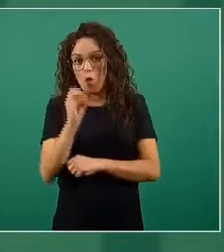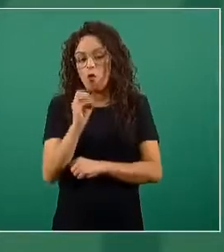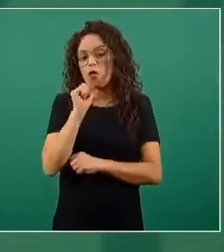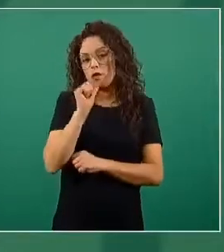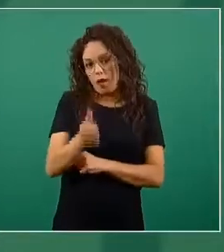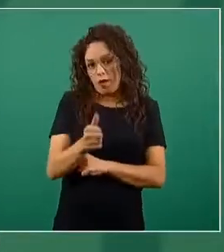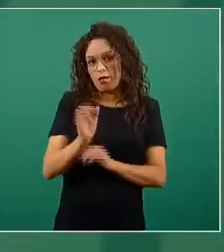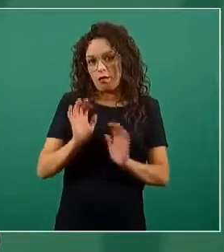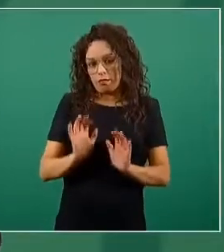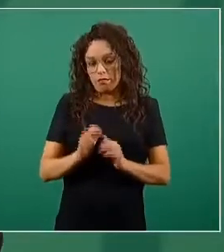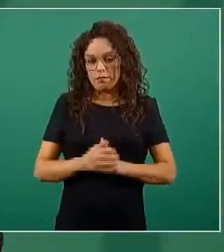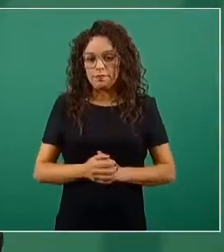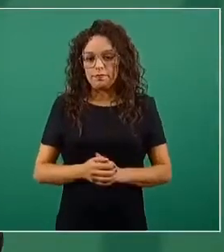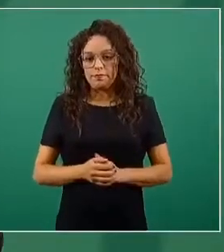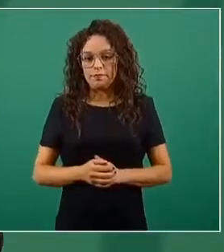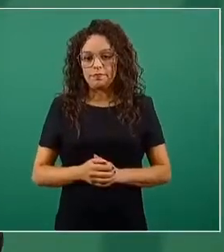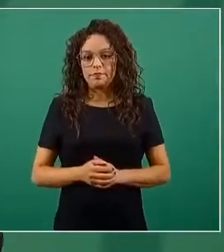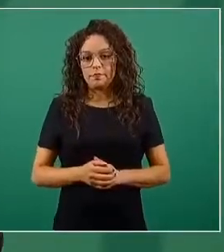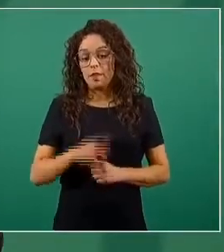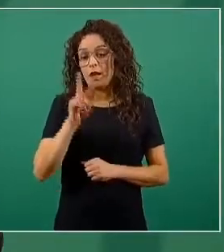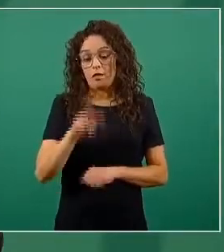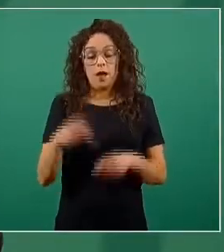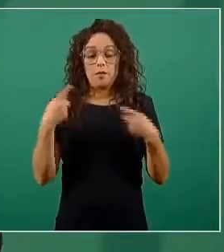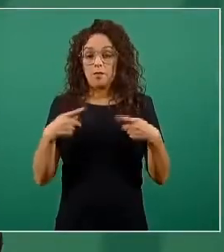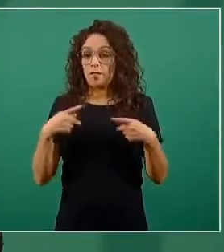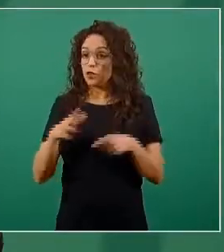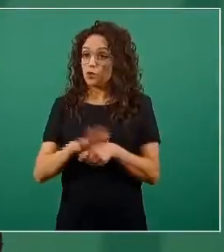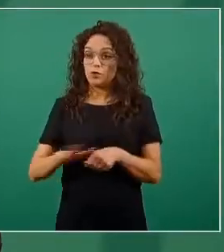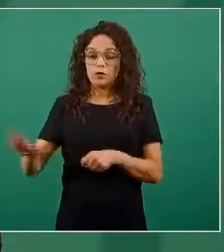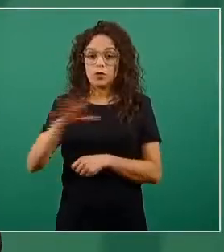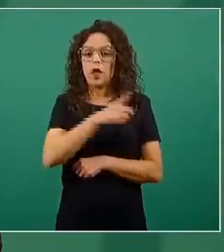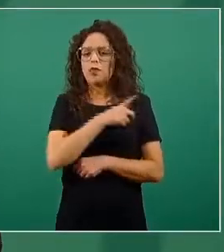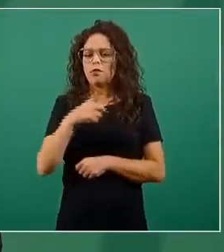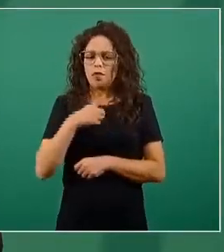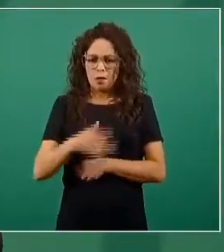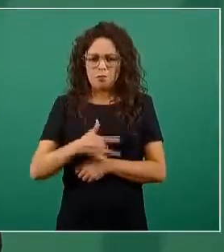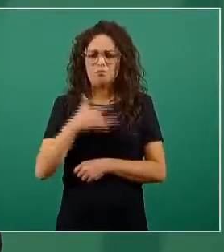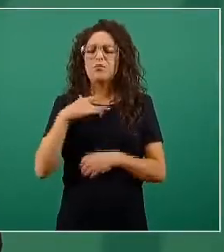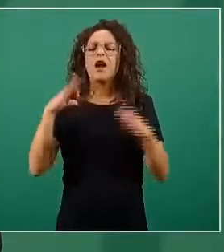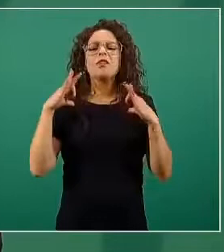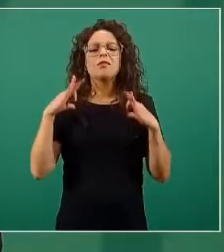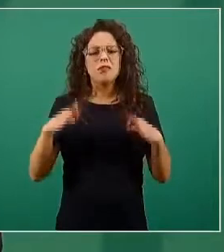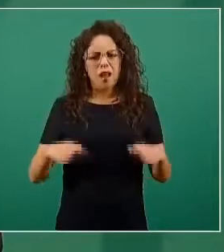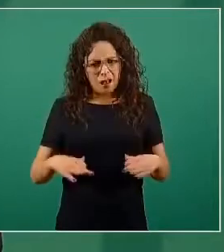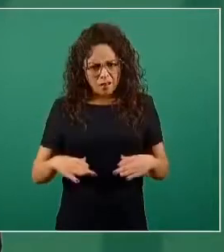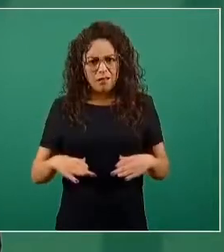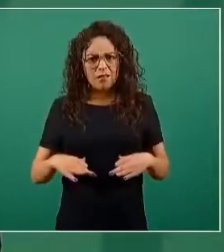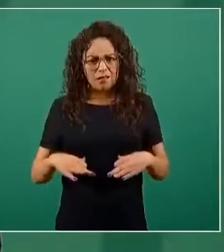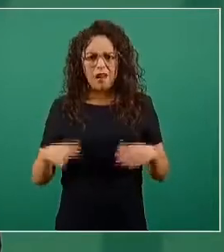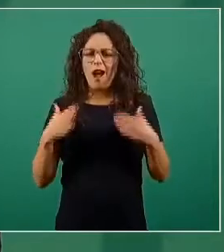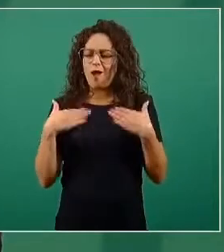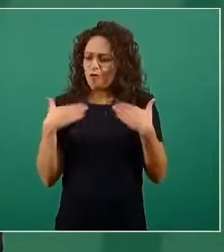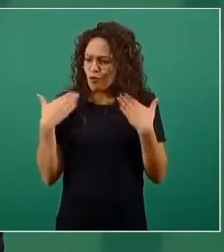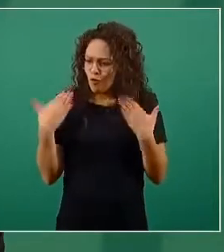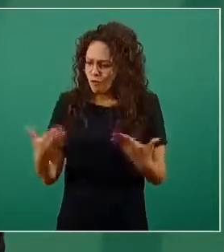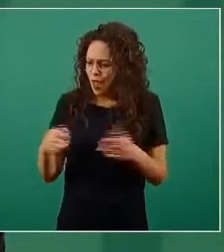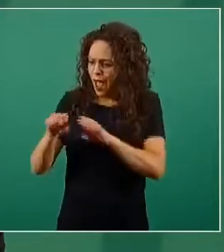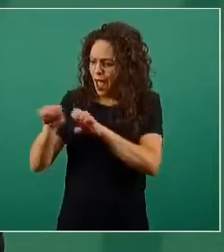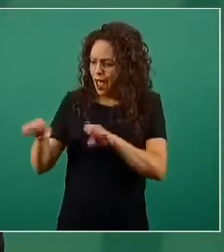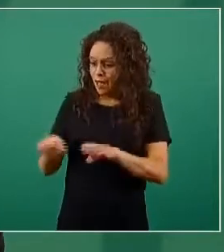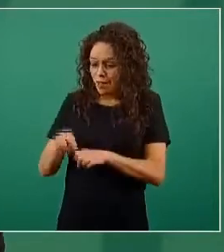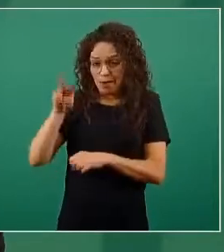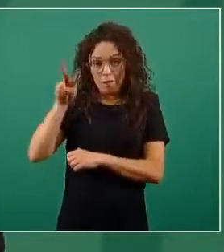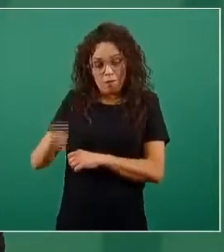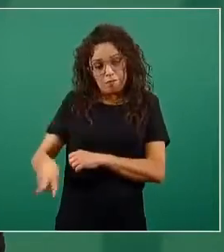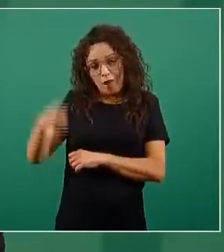o no. Entonces, creo que la población tiene que estar lo bastante tranquila y confiada que el grupo de expertos, porque en realidad son